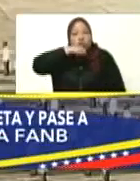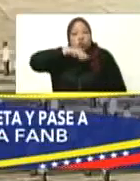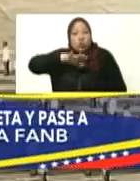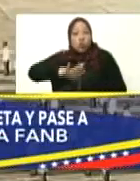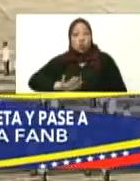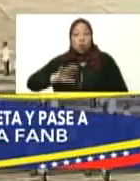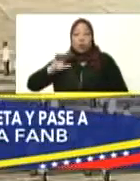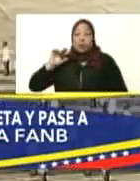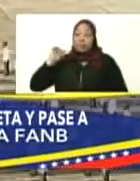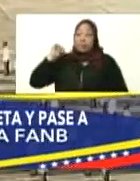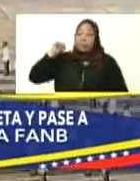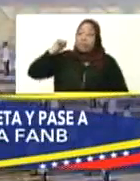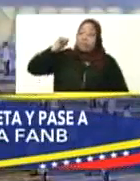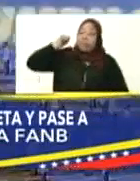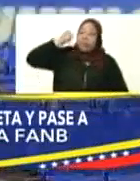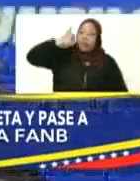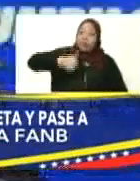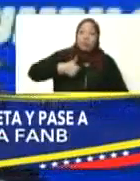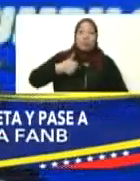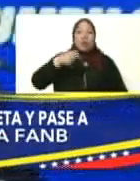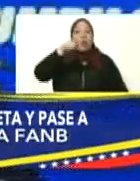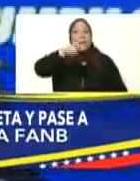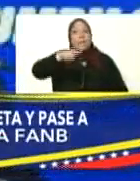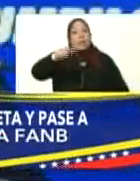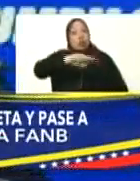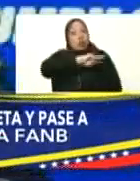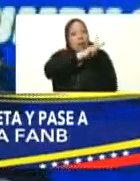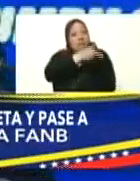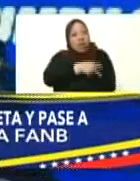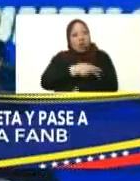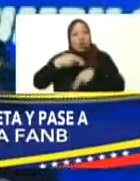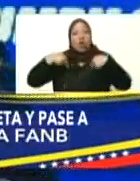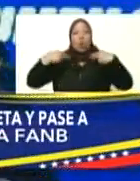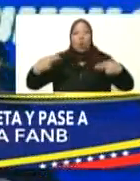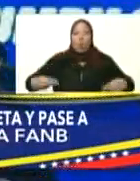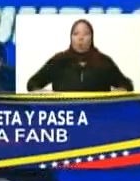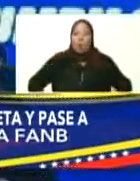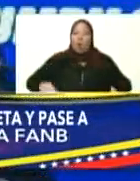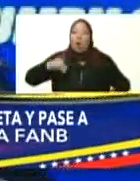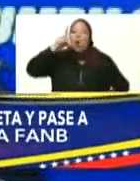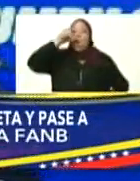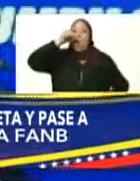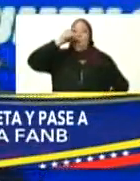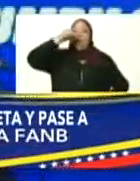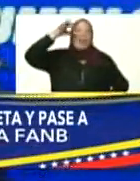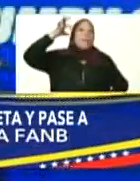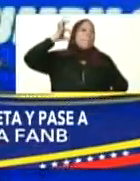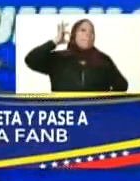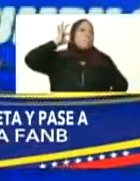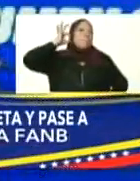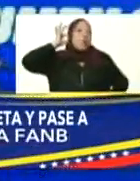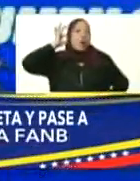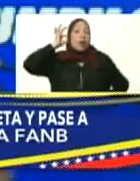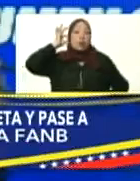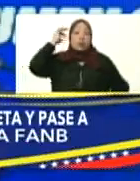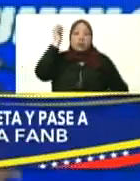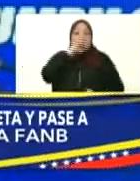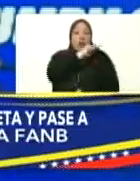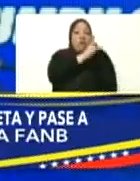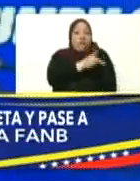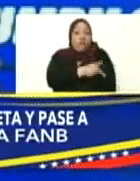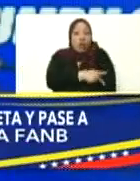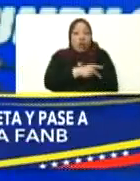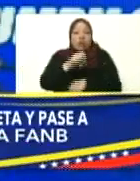cuyo crisol se han forjado tantos valores humanos de hombres y mujeres de amplia varía moral,